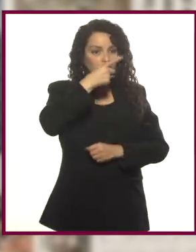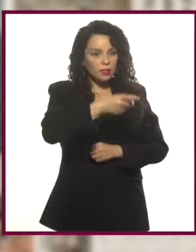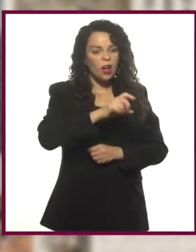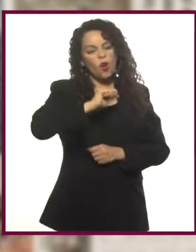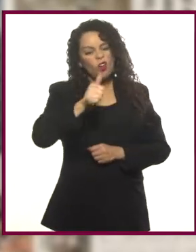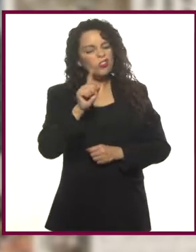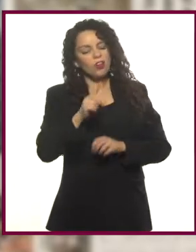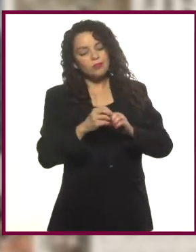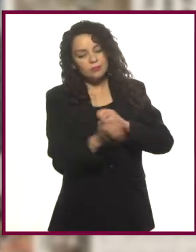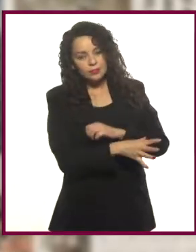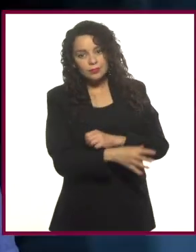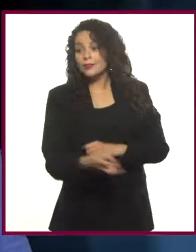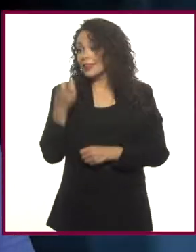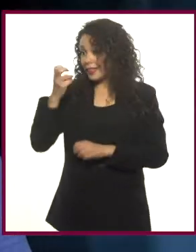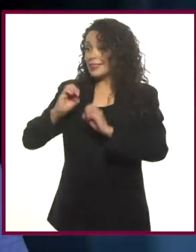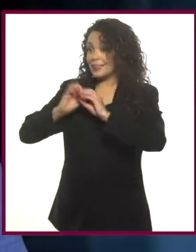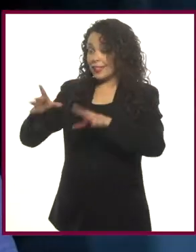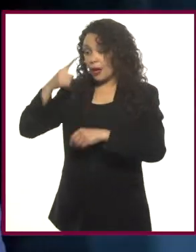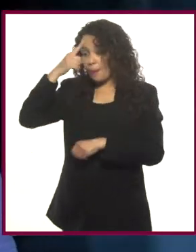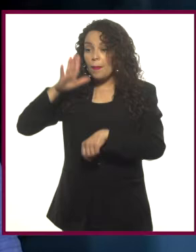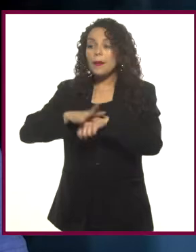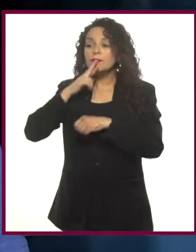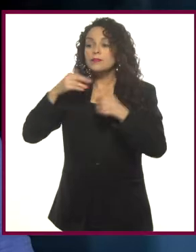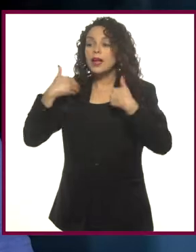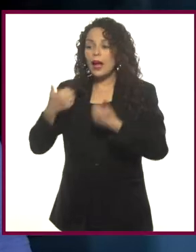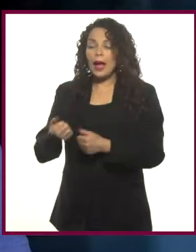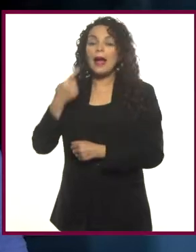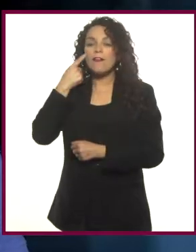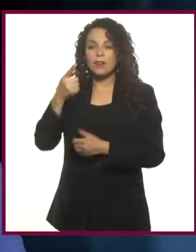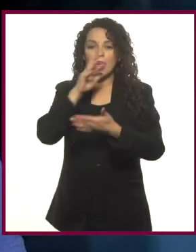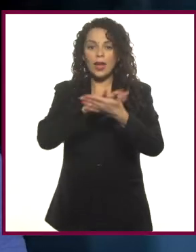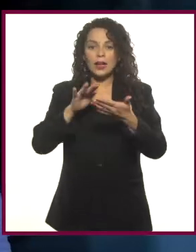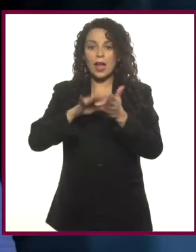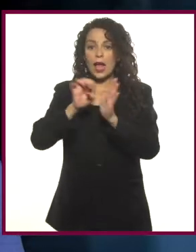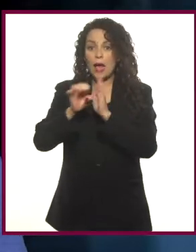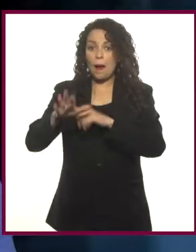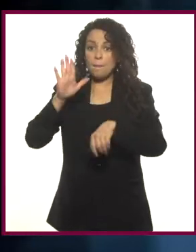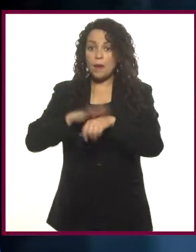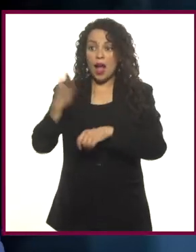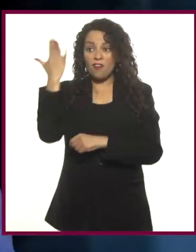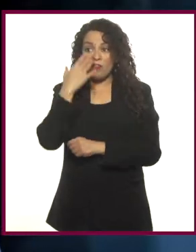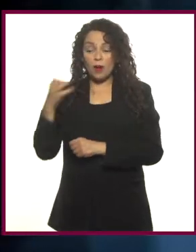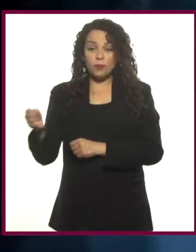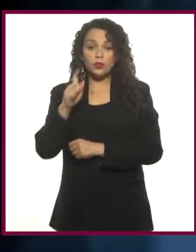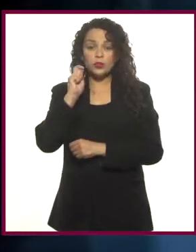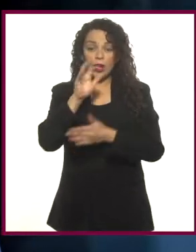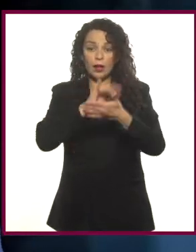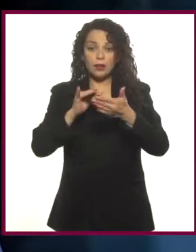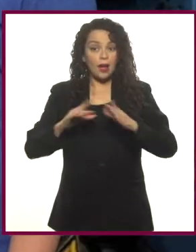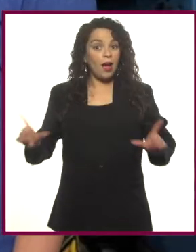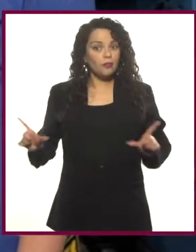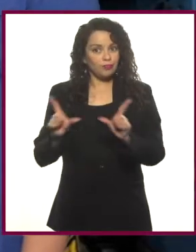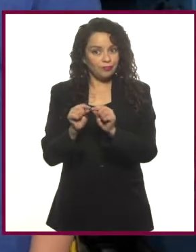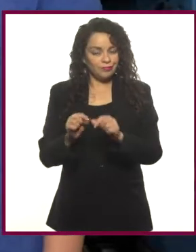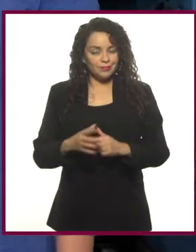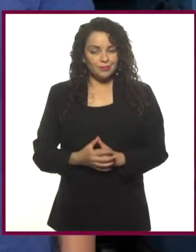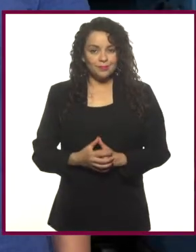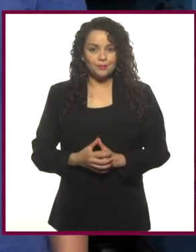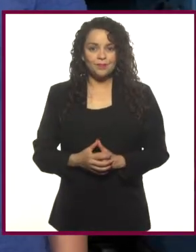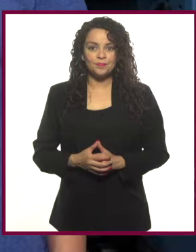no. ¡Clarísimo! Para entenderlo mejor, tal vez sea bueno leer uno de los ejemplos más famosos de la literatura breve.